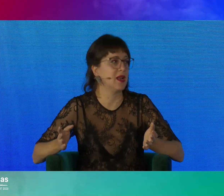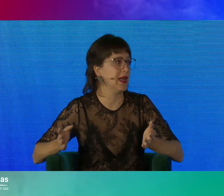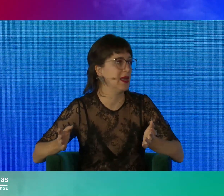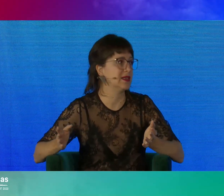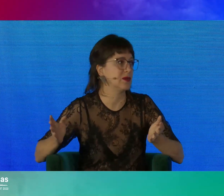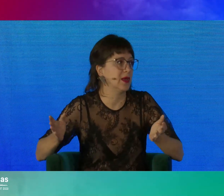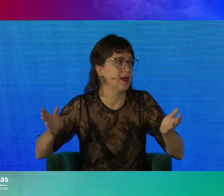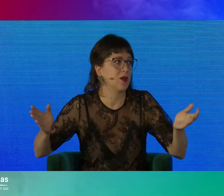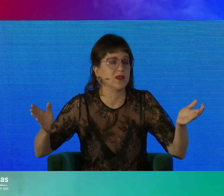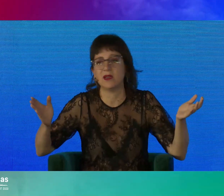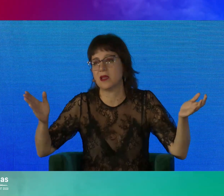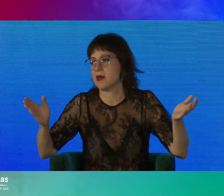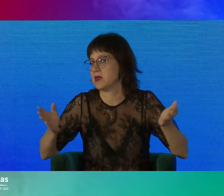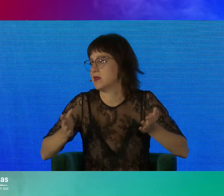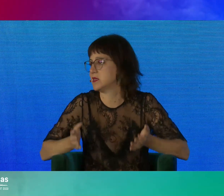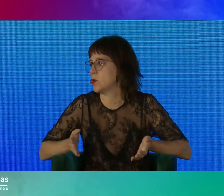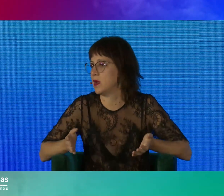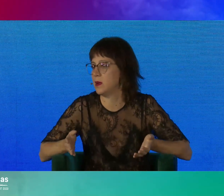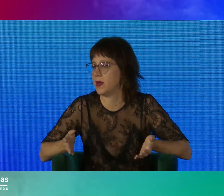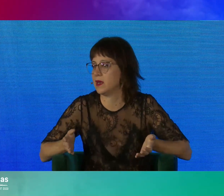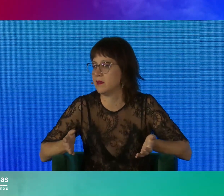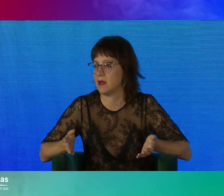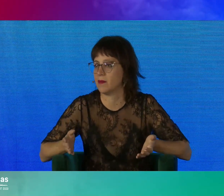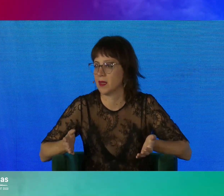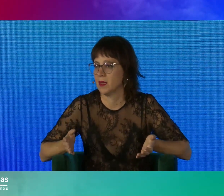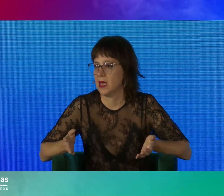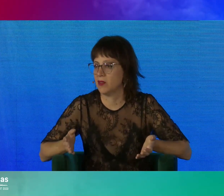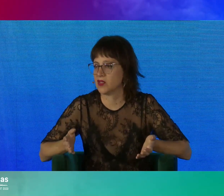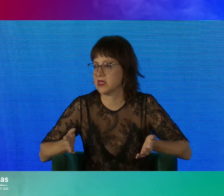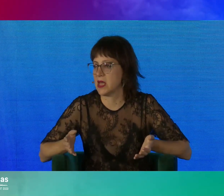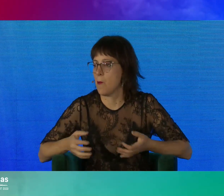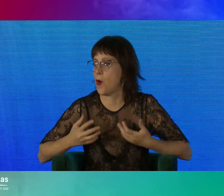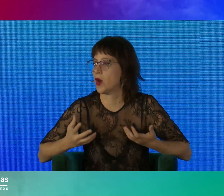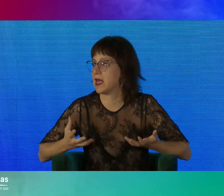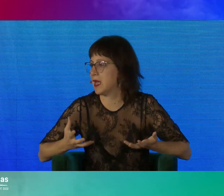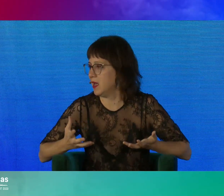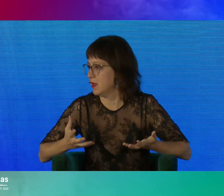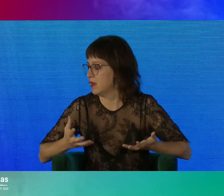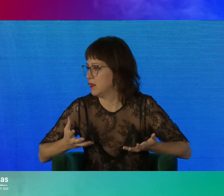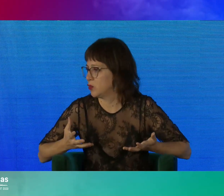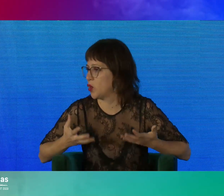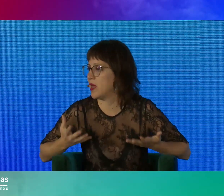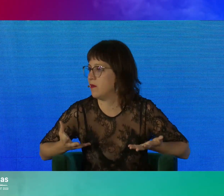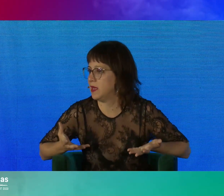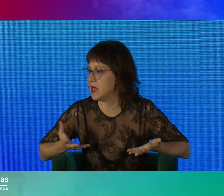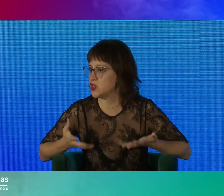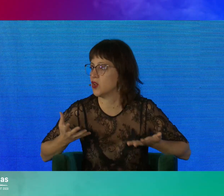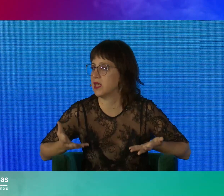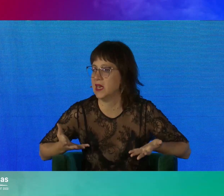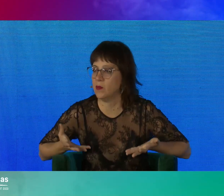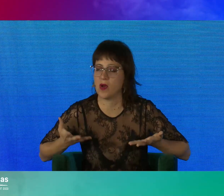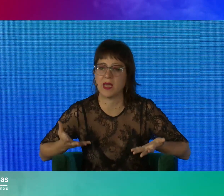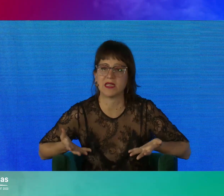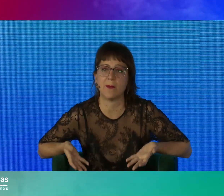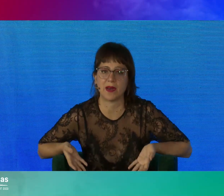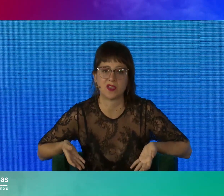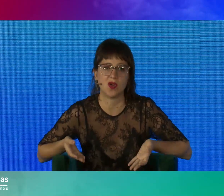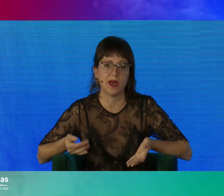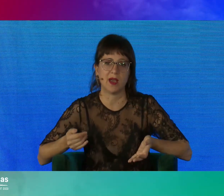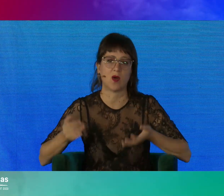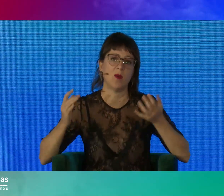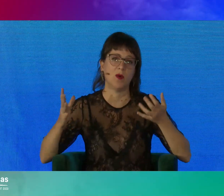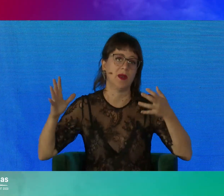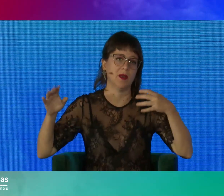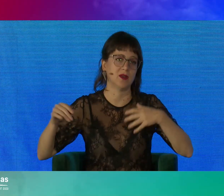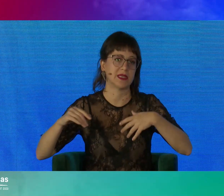es el continente más desigual del planeta. Entonces, ¿por qué todavía sostenemos que haya